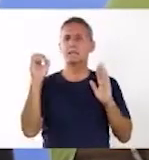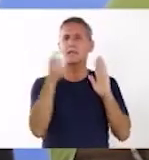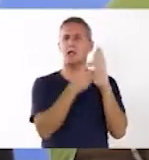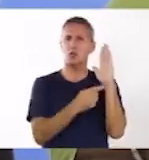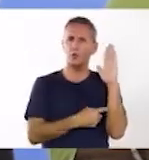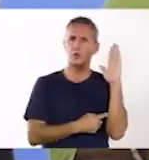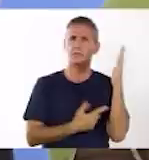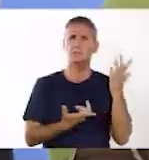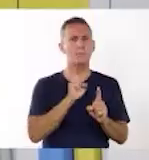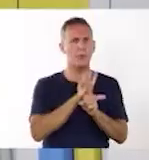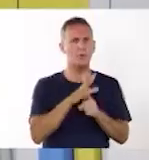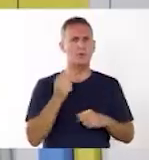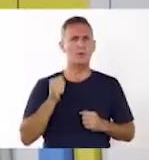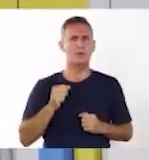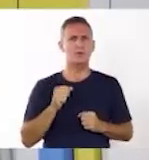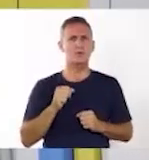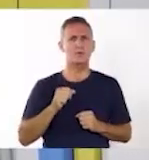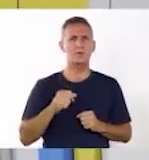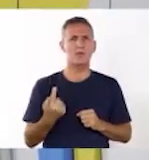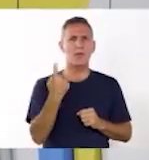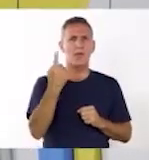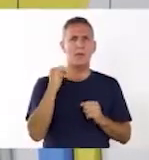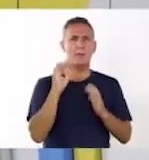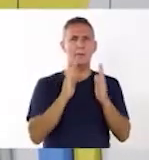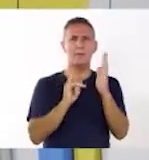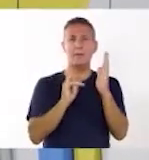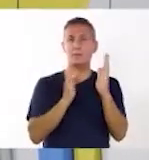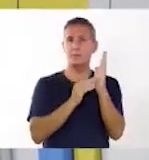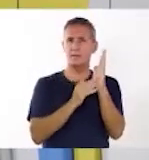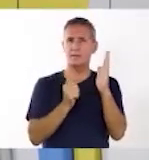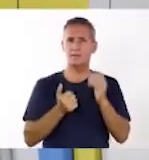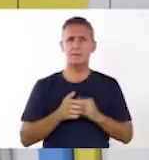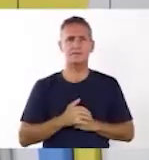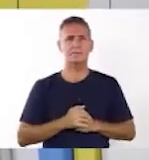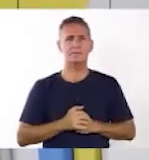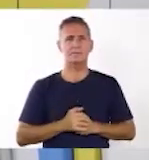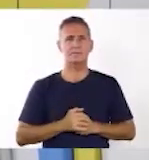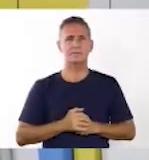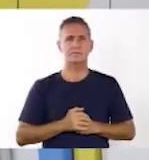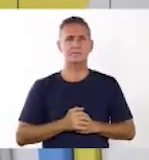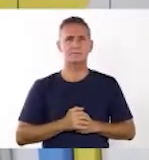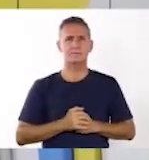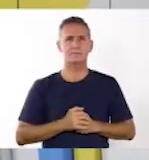está orientando. Bien, vamos a comenzar con el primer semestre.